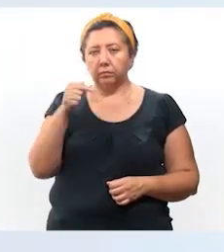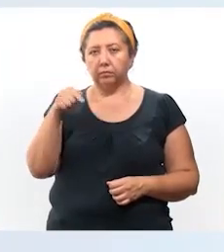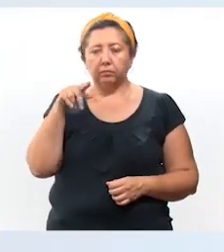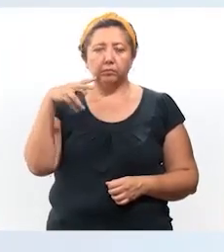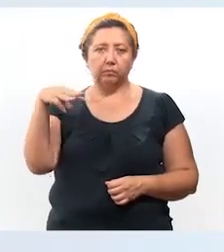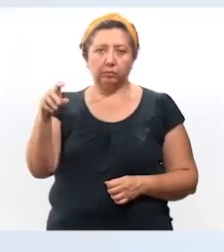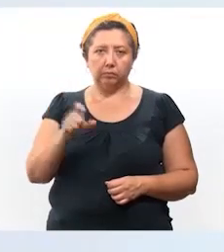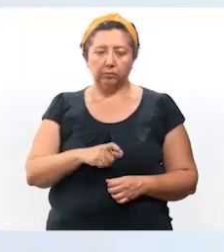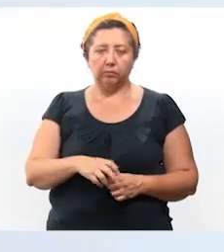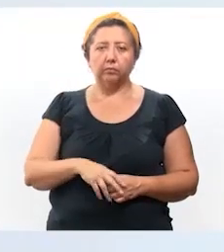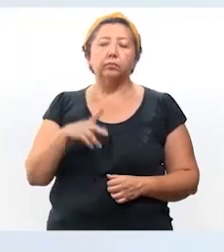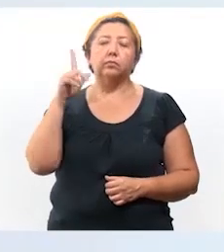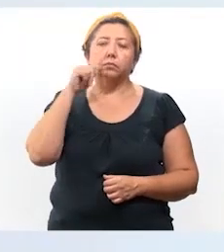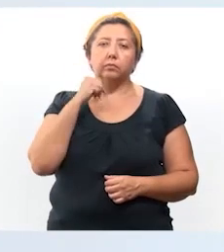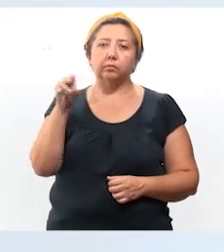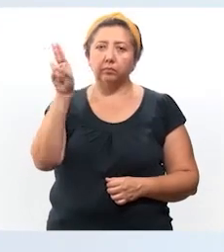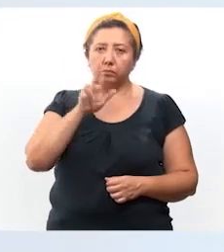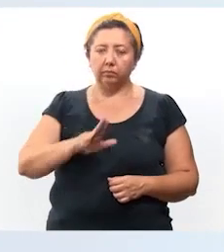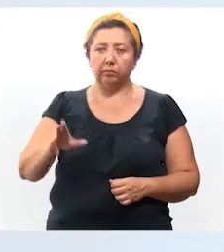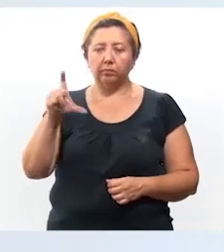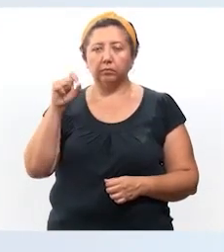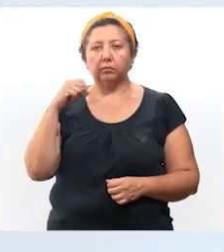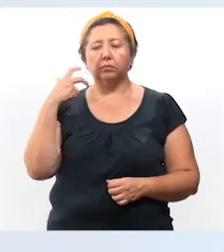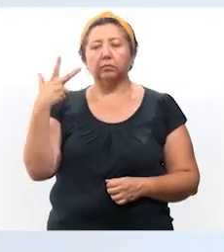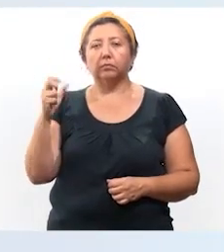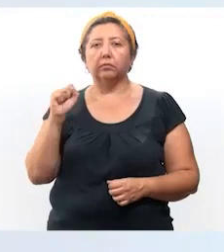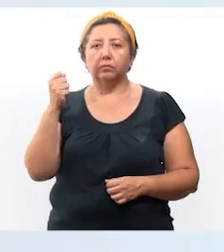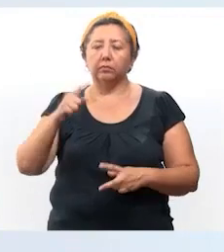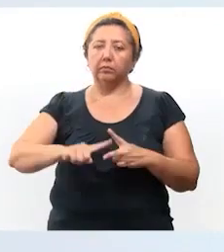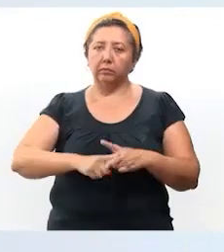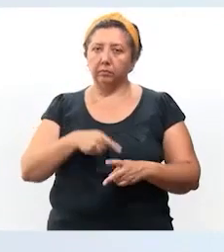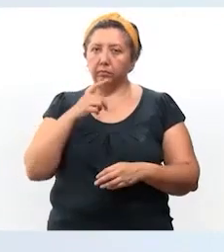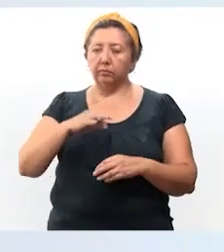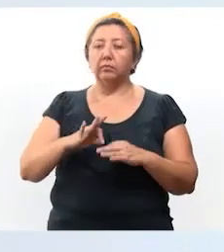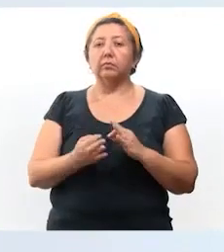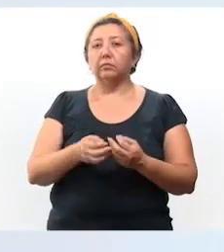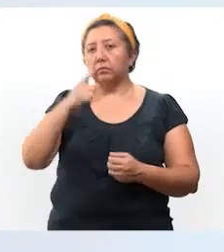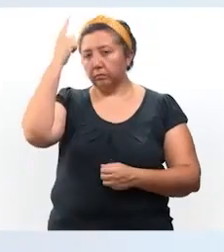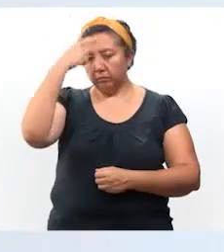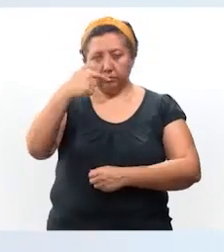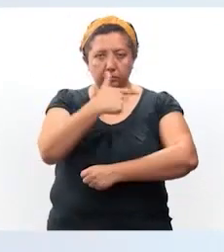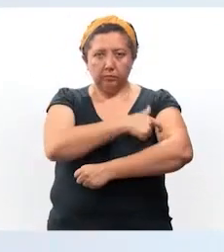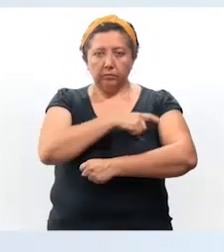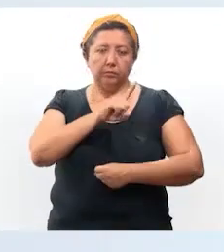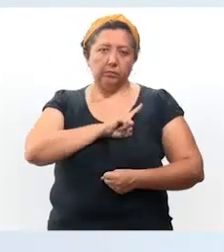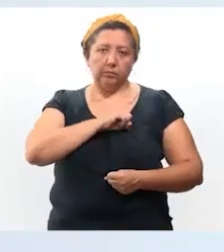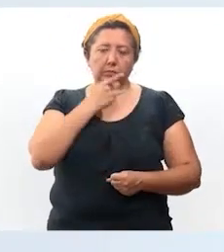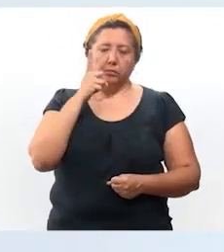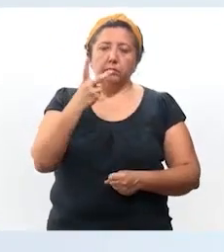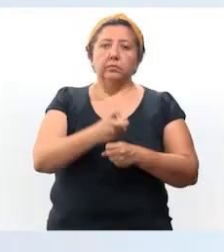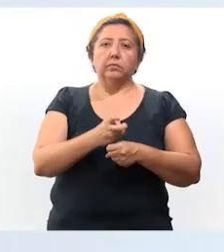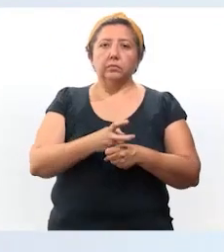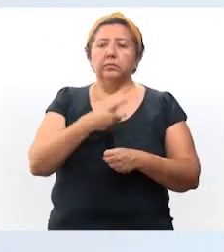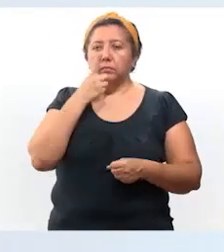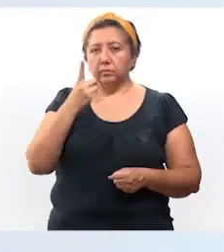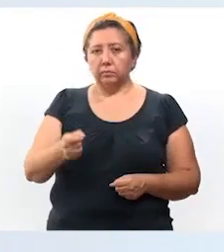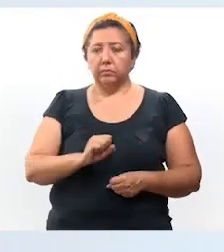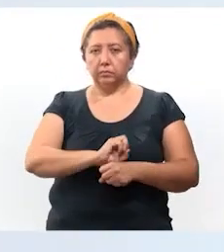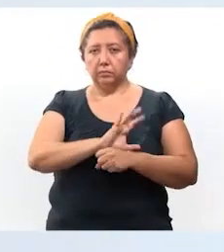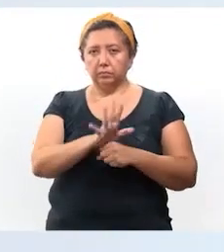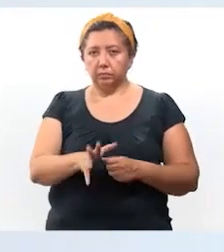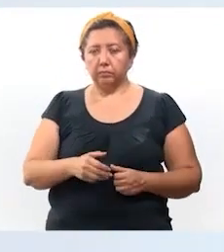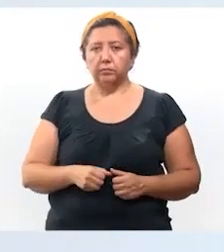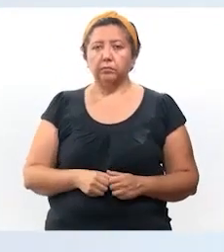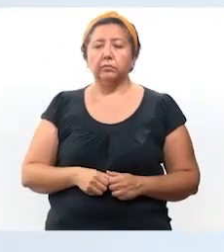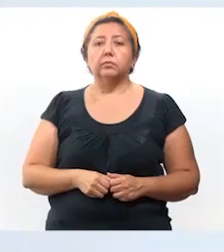cbcovid.salud.gob.mx. Mañana martes 28 de septiembre iniciará una nueva jornada para la aplicación de únicamente de la segunda dosis de la